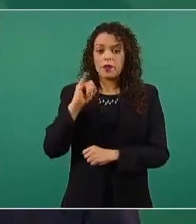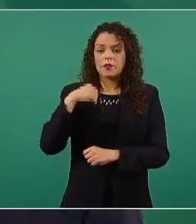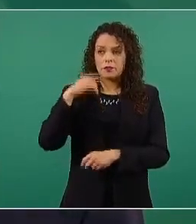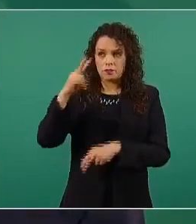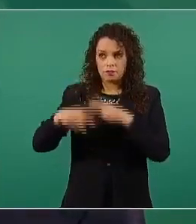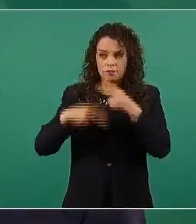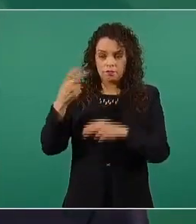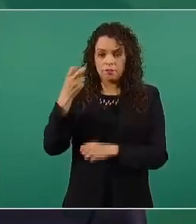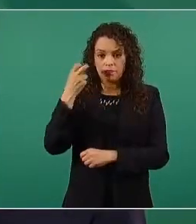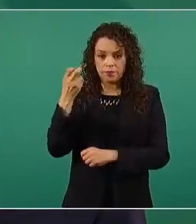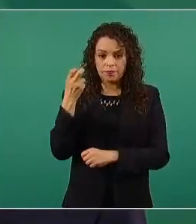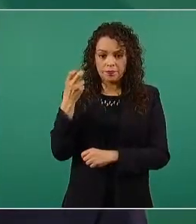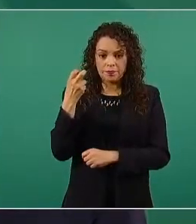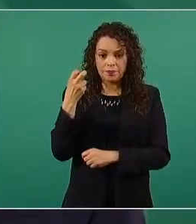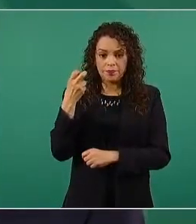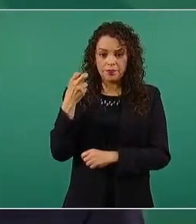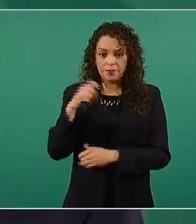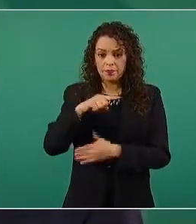por este